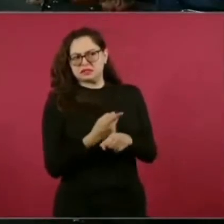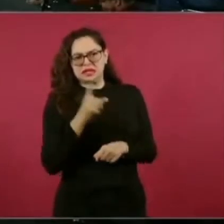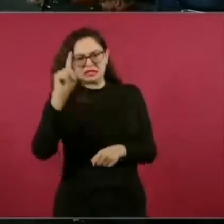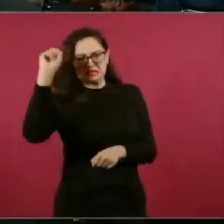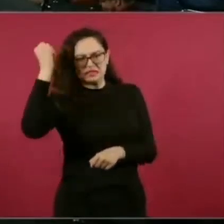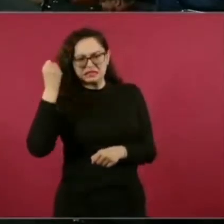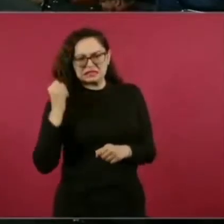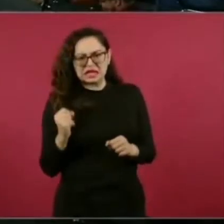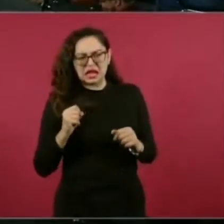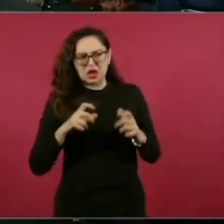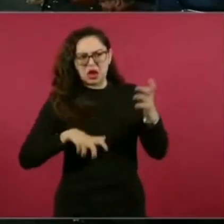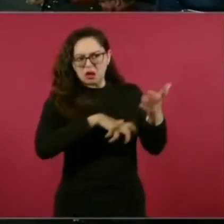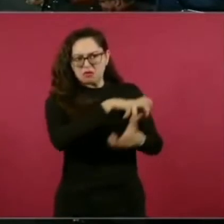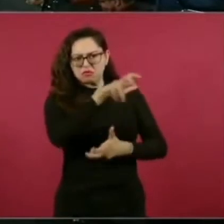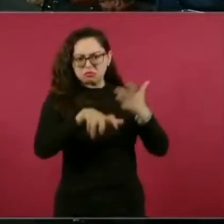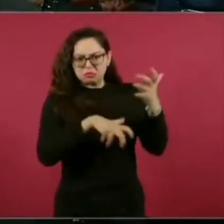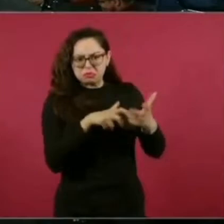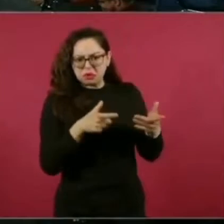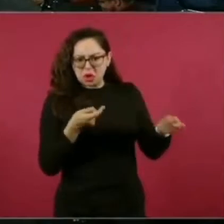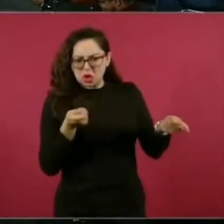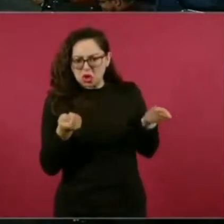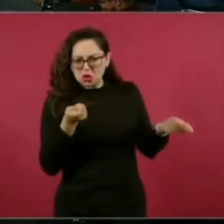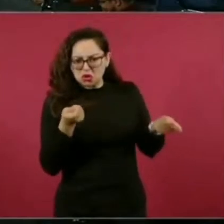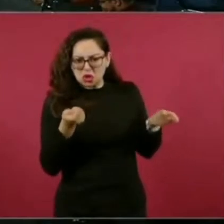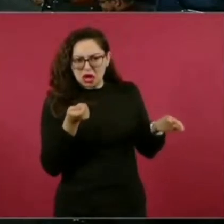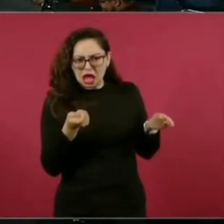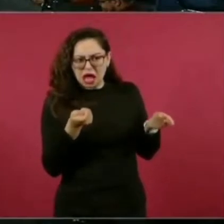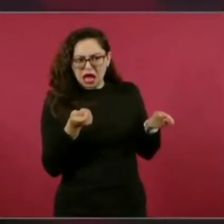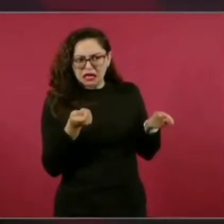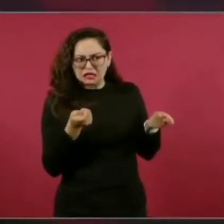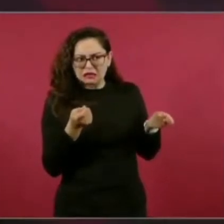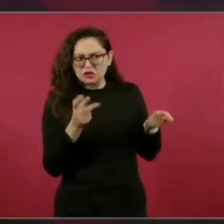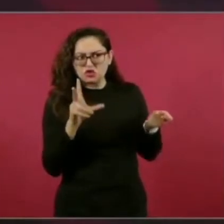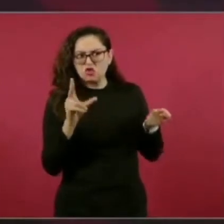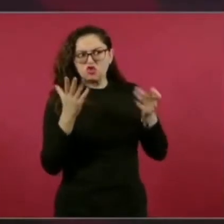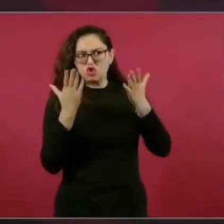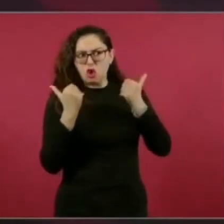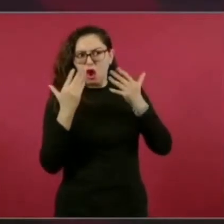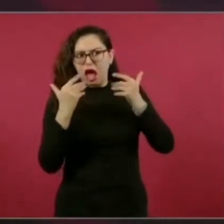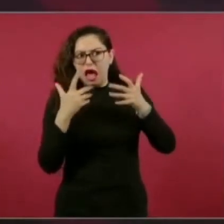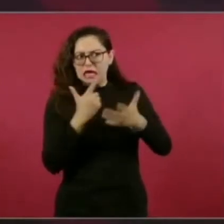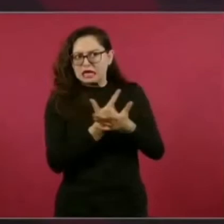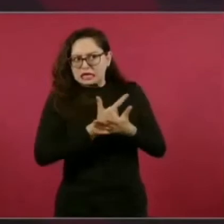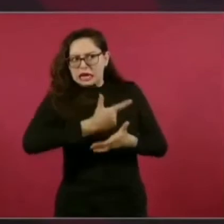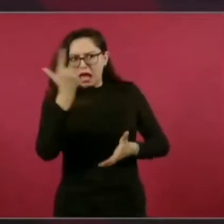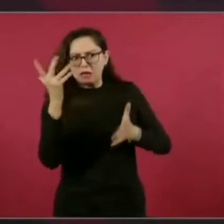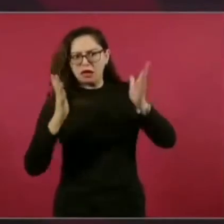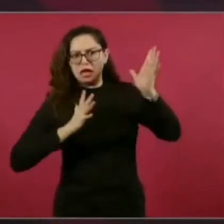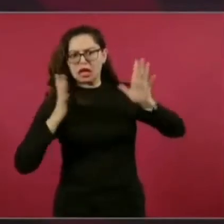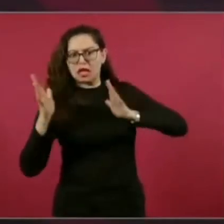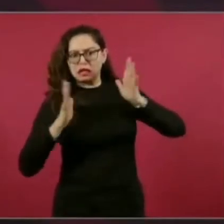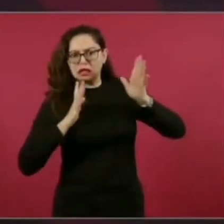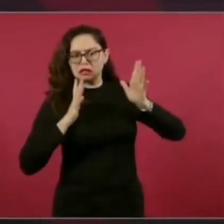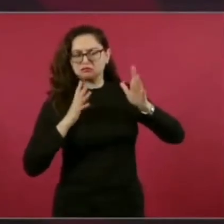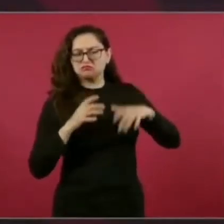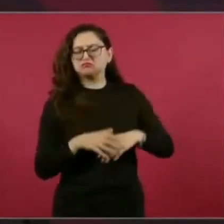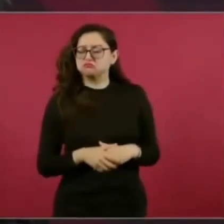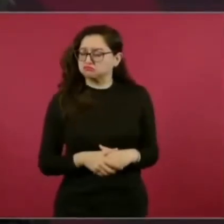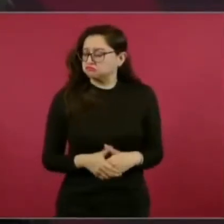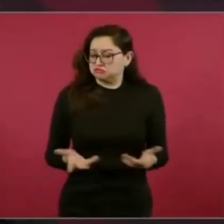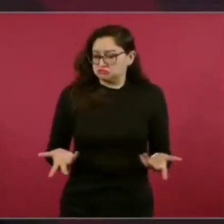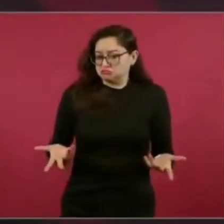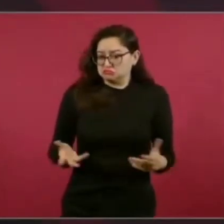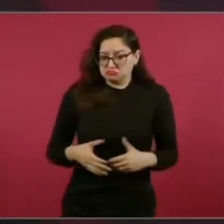son controlados, o sea, se han magnificado de acuerdo a su Sí, perspectiva. los medios de información que no son en